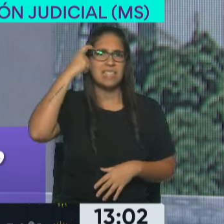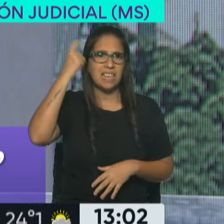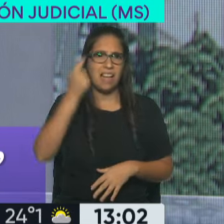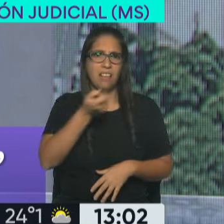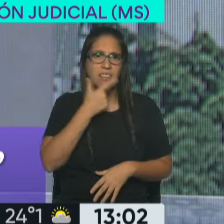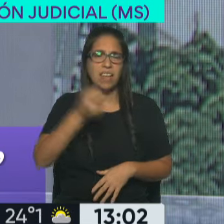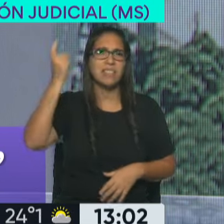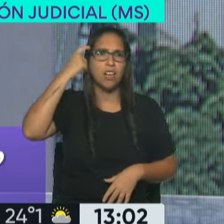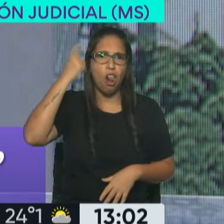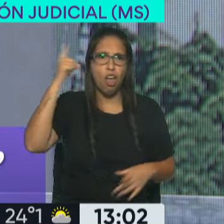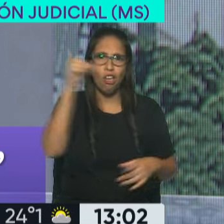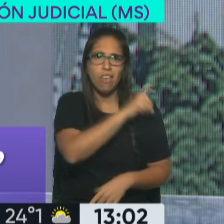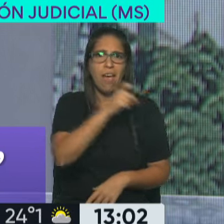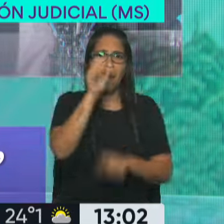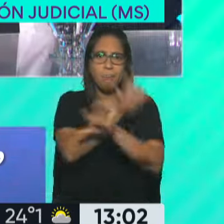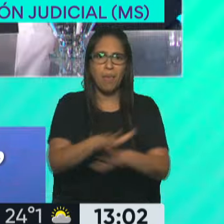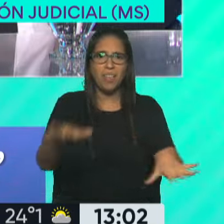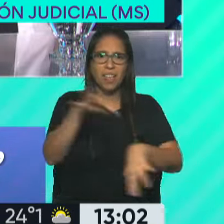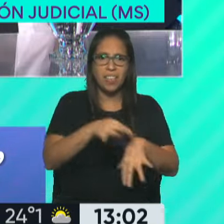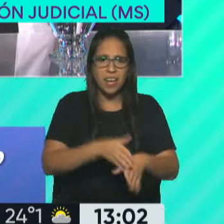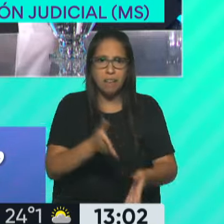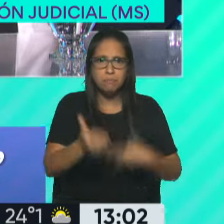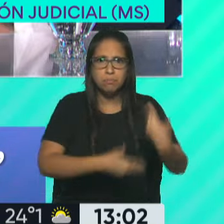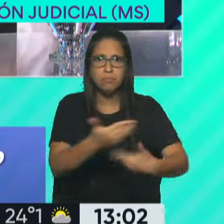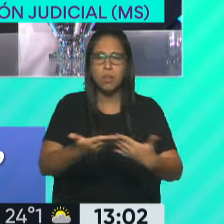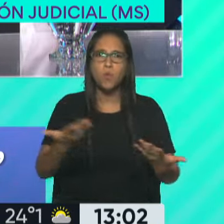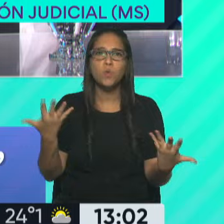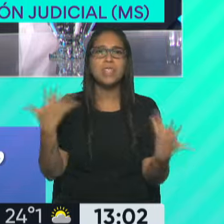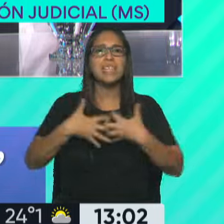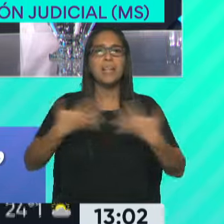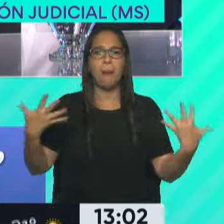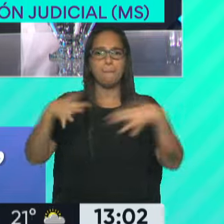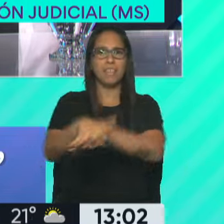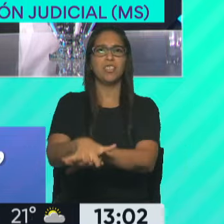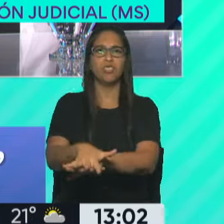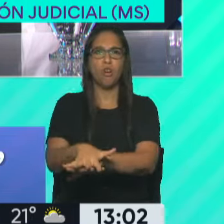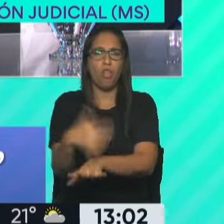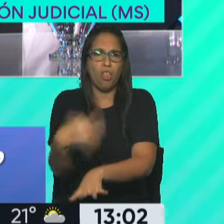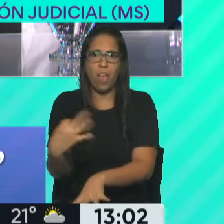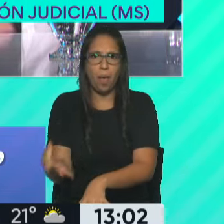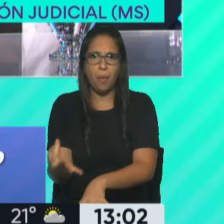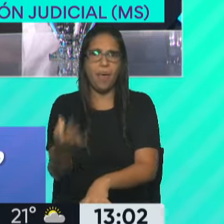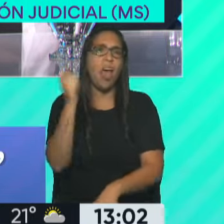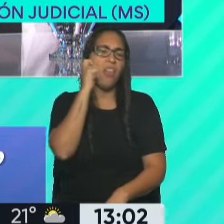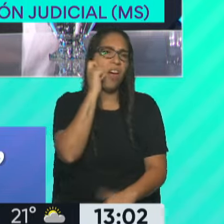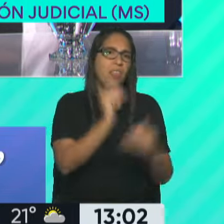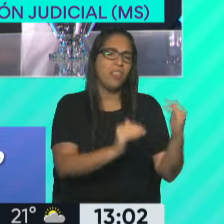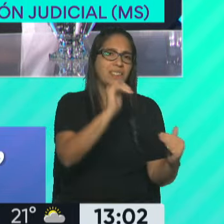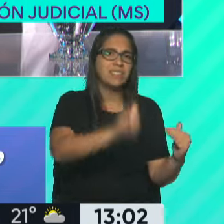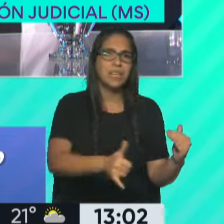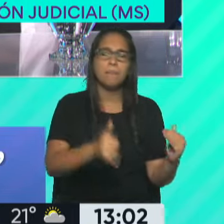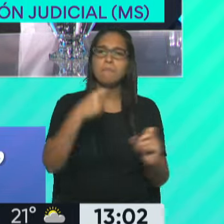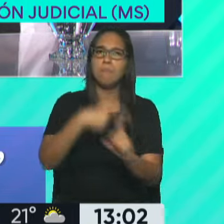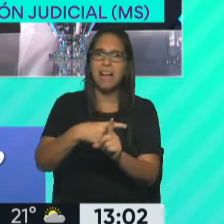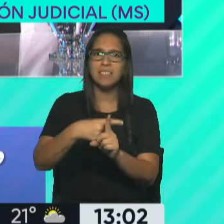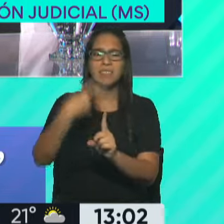la psicología, de la pediatría, no podemos hacer un sistema mixto que tenga, por supuesto, una base etaria, la ley tiene que ser objetiva, pero que haya una